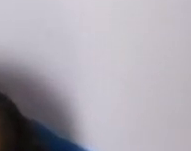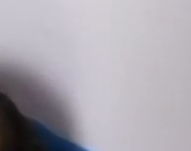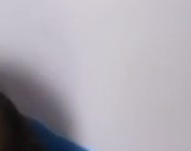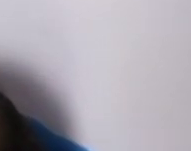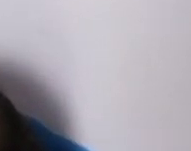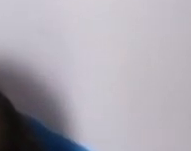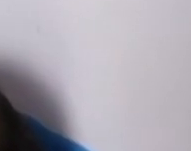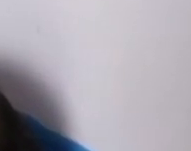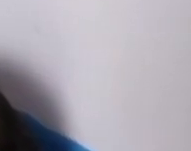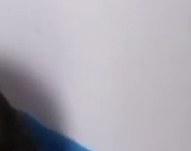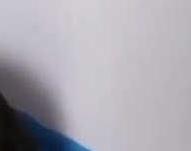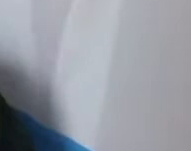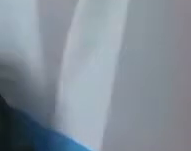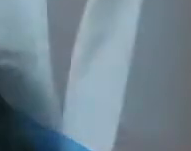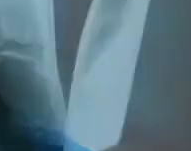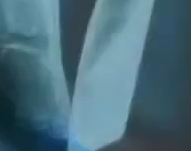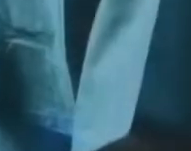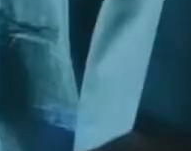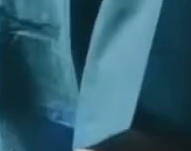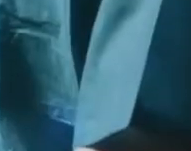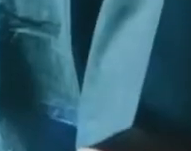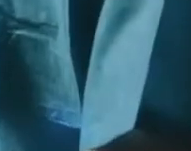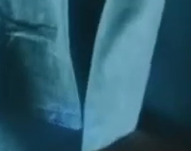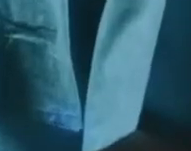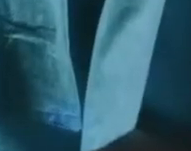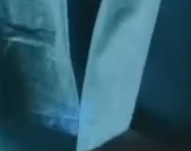Gracias a ti sanará.